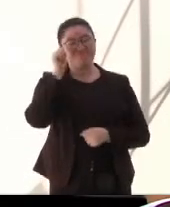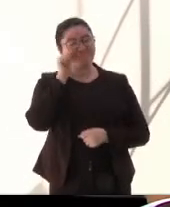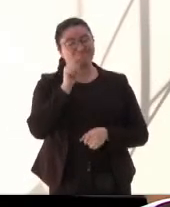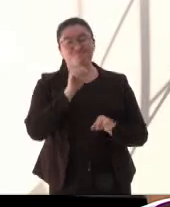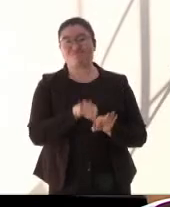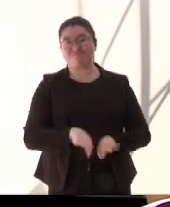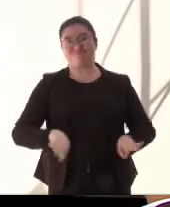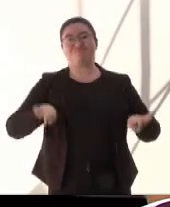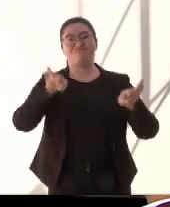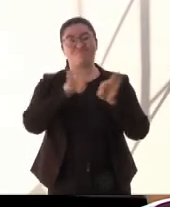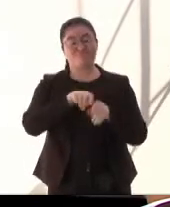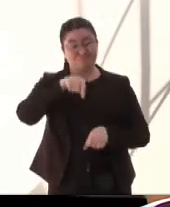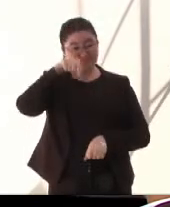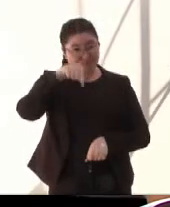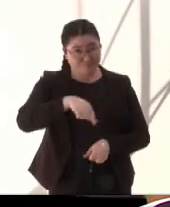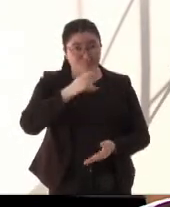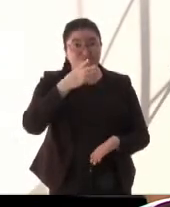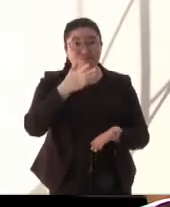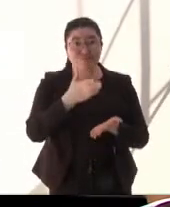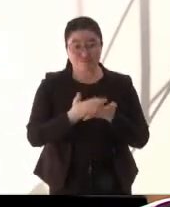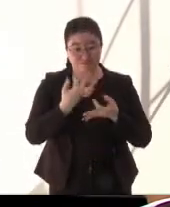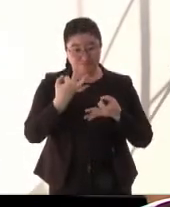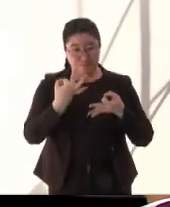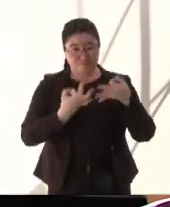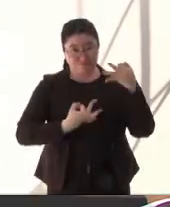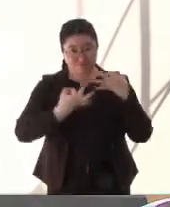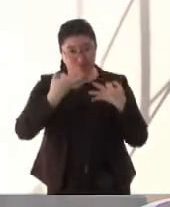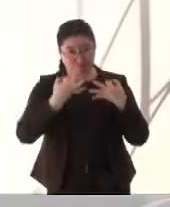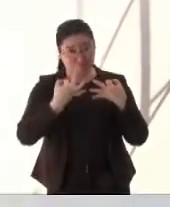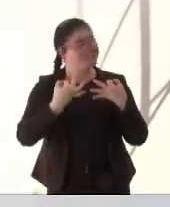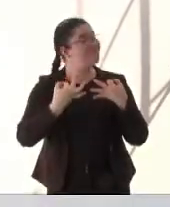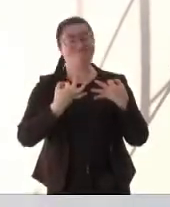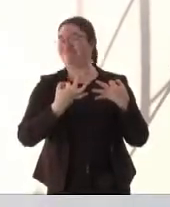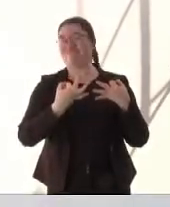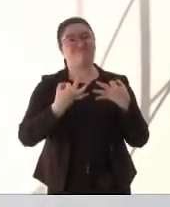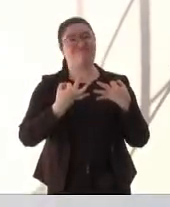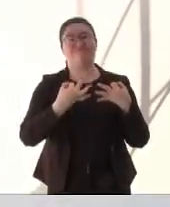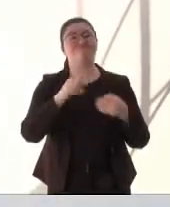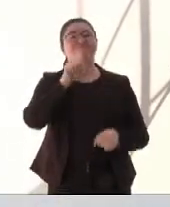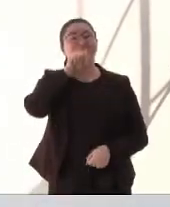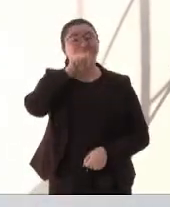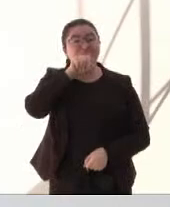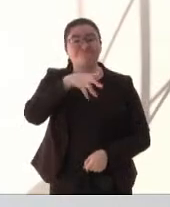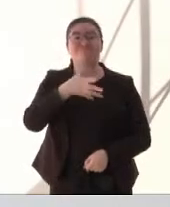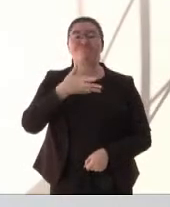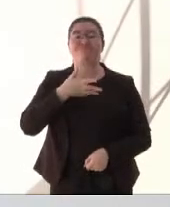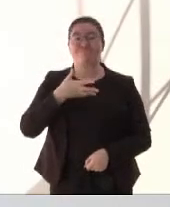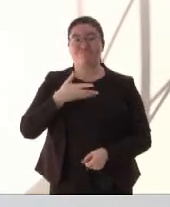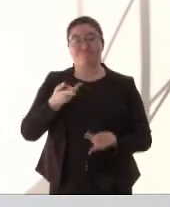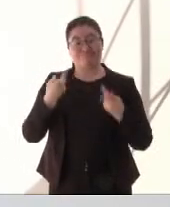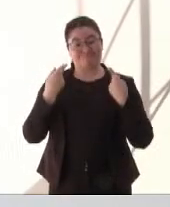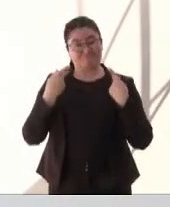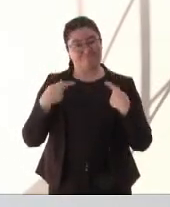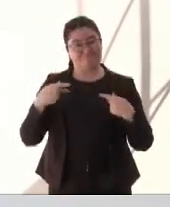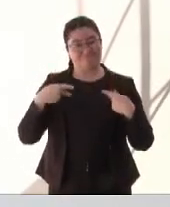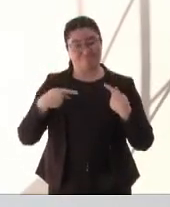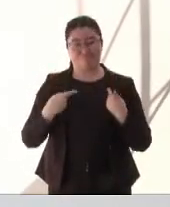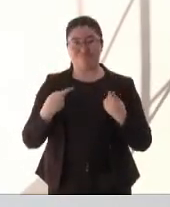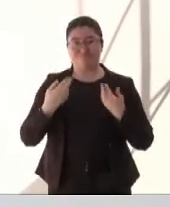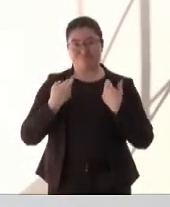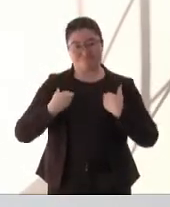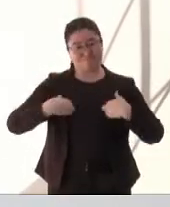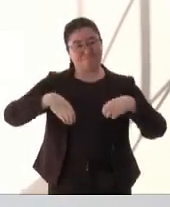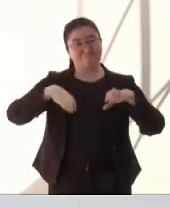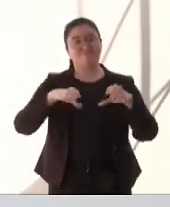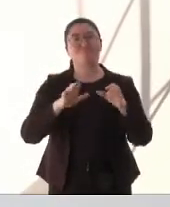¿sí?, no es solamente la fiscalía, ¿sí? Aquí tenemos personal comisionado, ¿sí?,